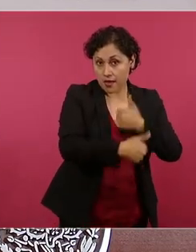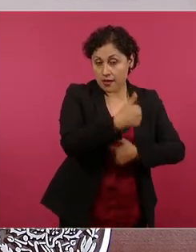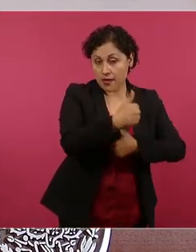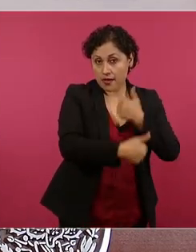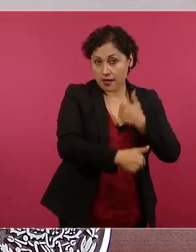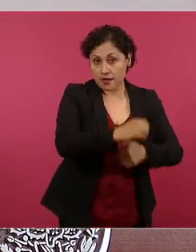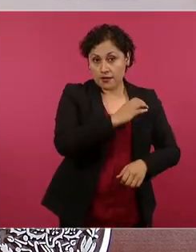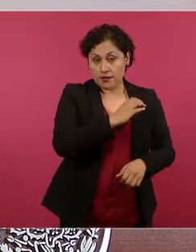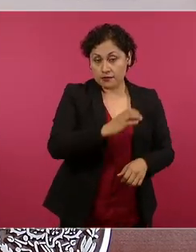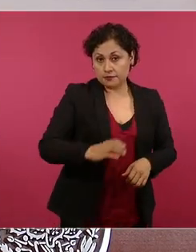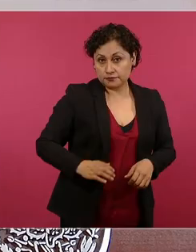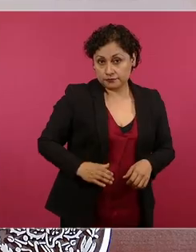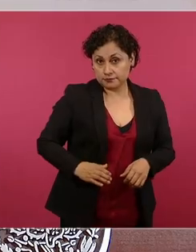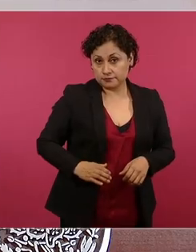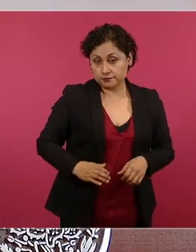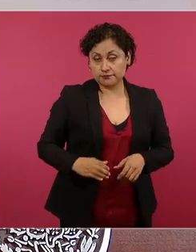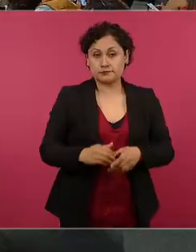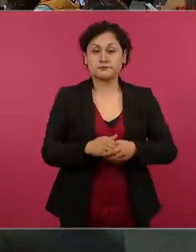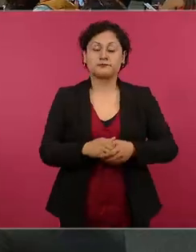de candidato.